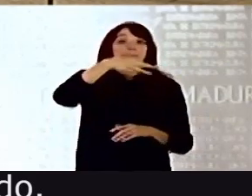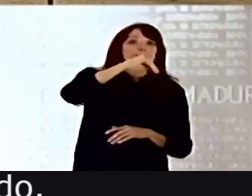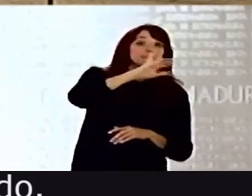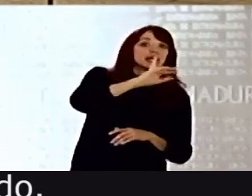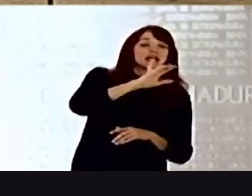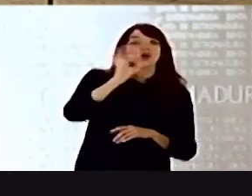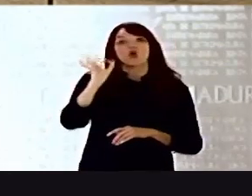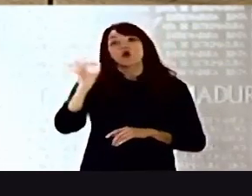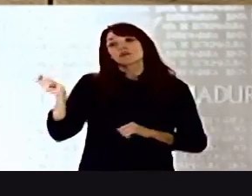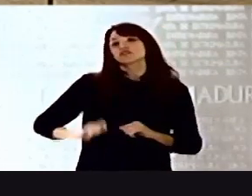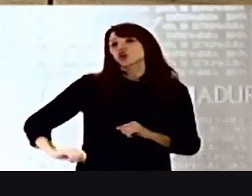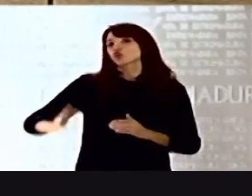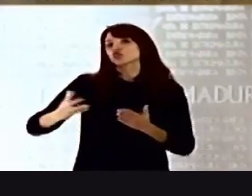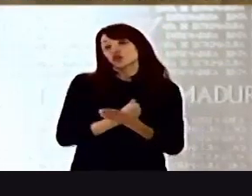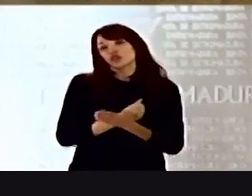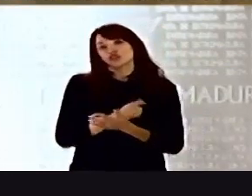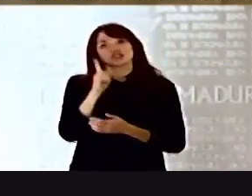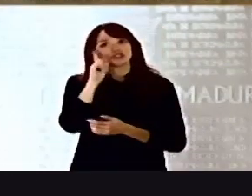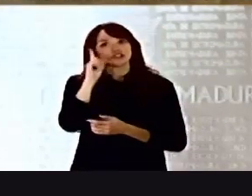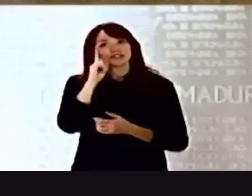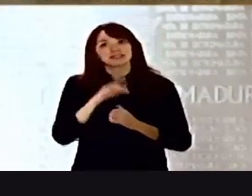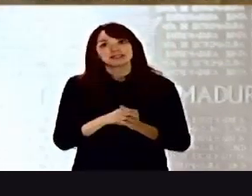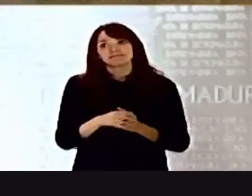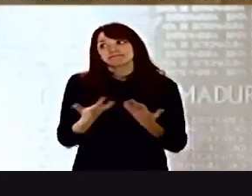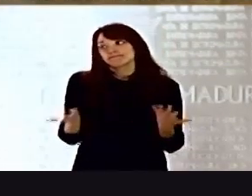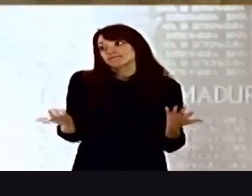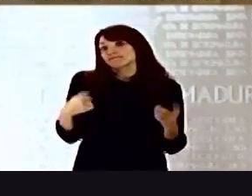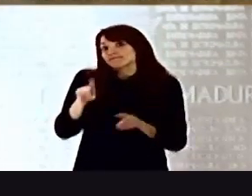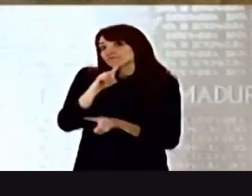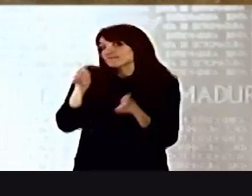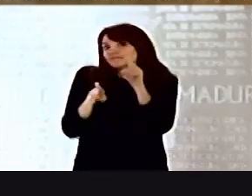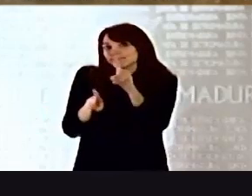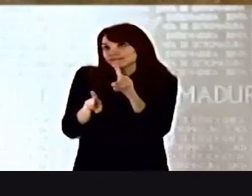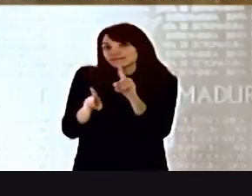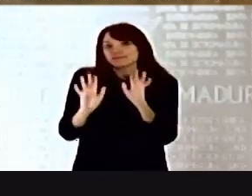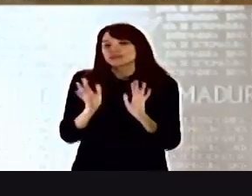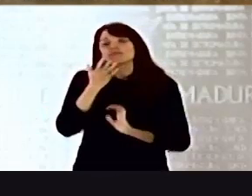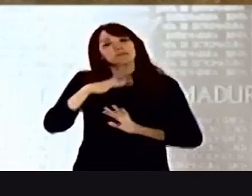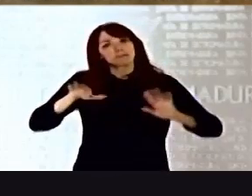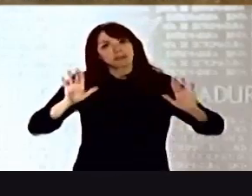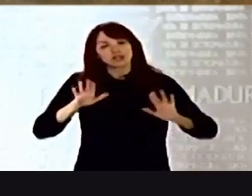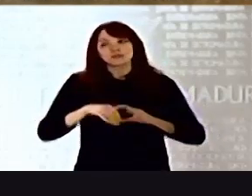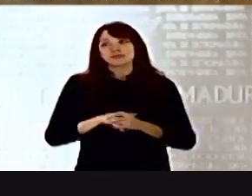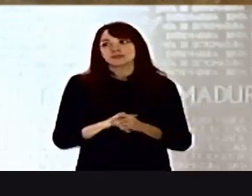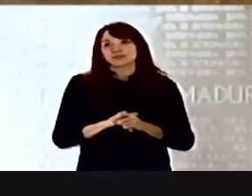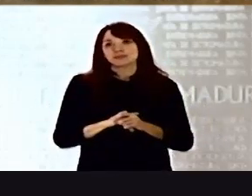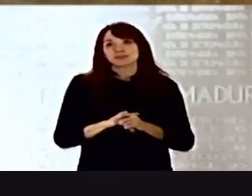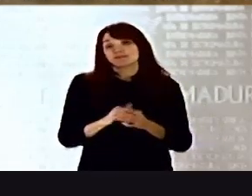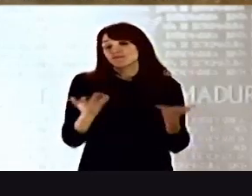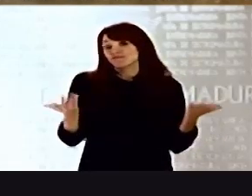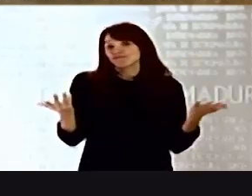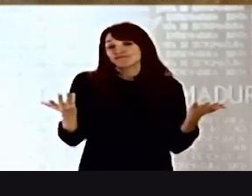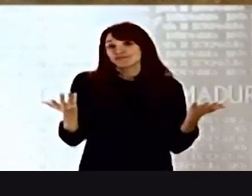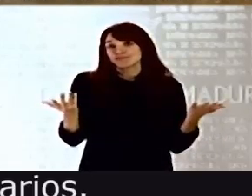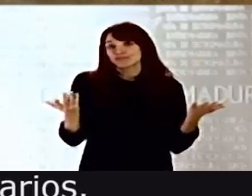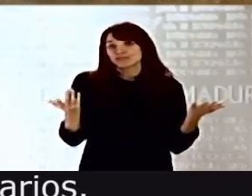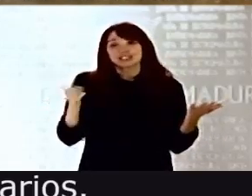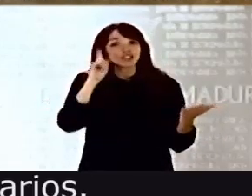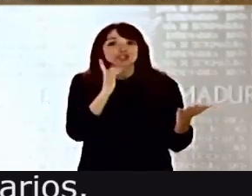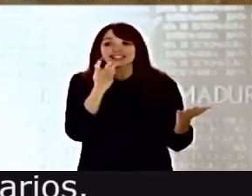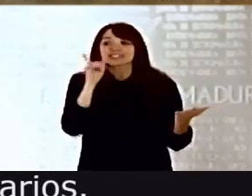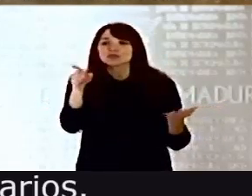profesionales sanitarios. Claro. No lo sé, son los MIR. En cualquier caso, es que no sé entonces que usted